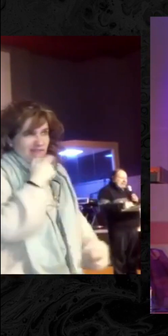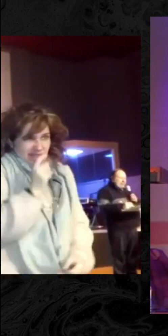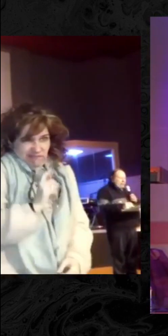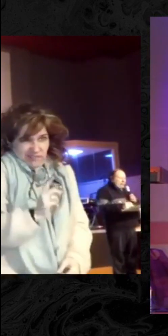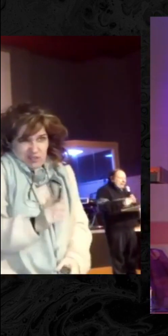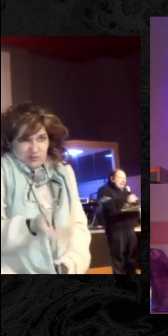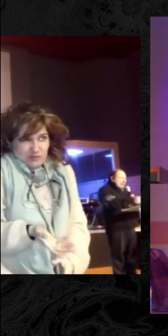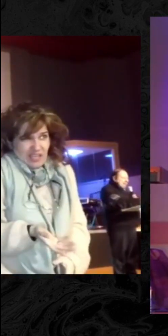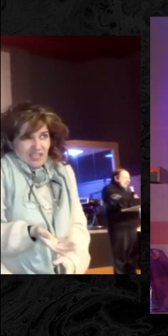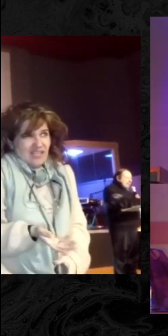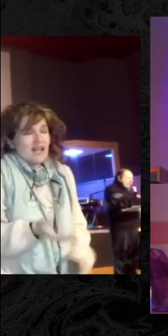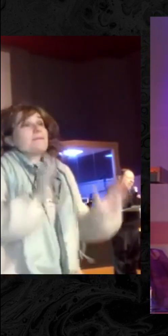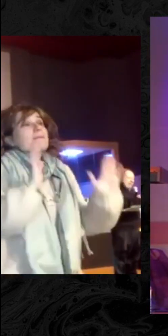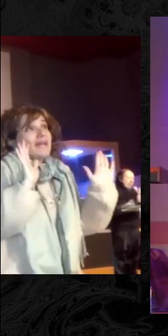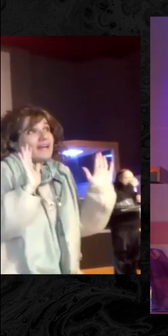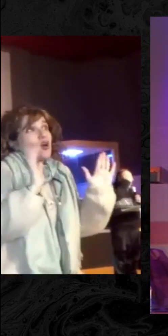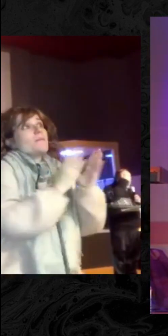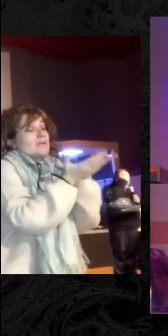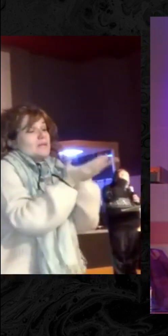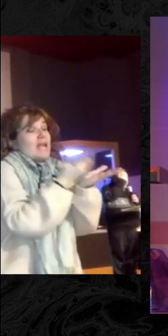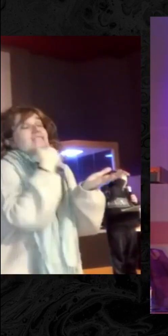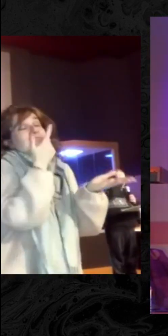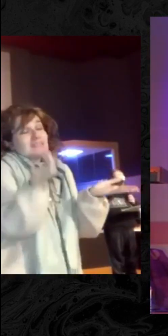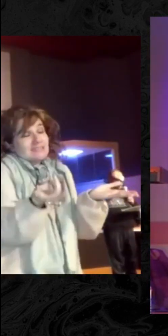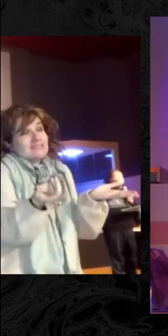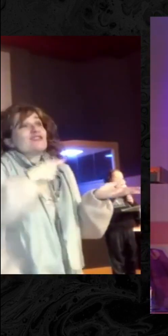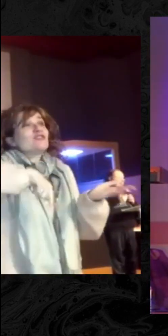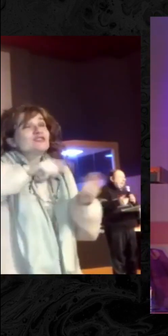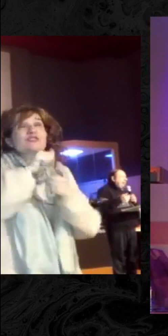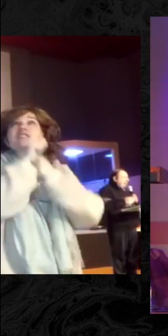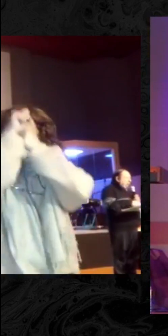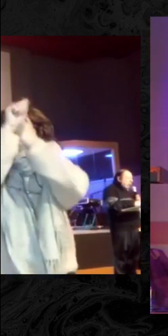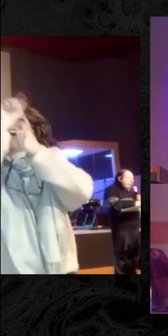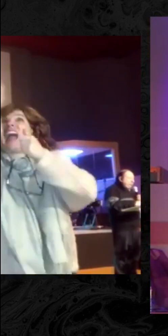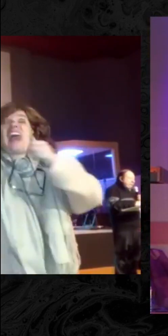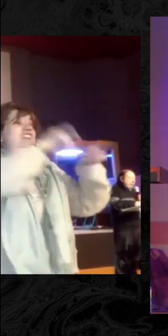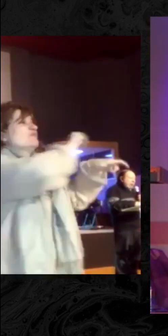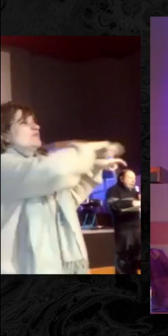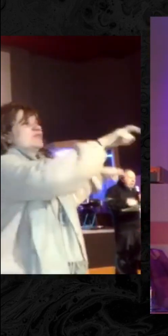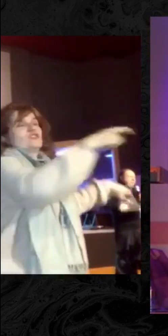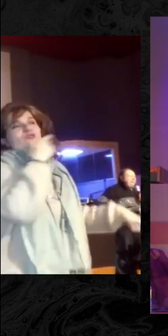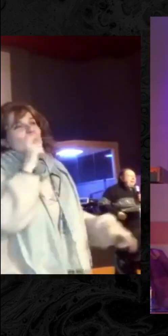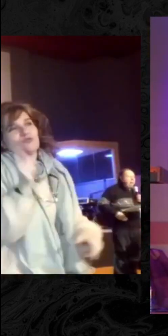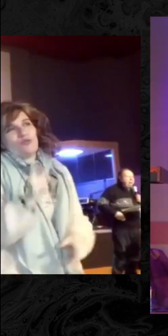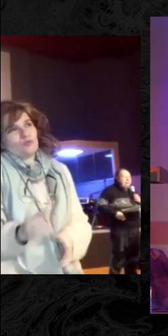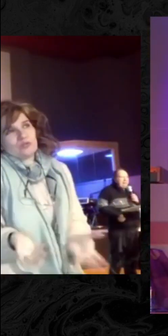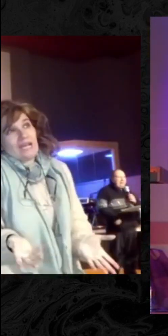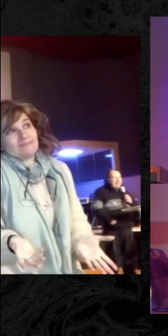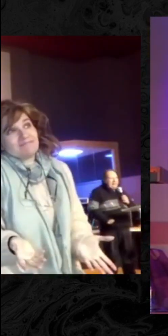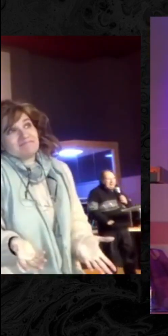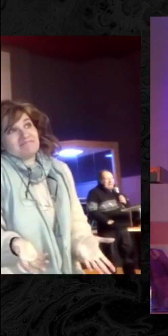dice en su palabra que por causa de él verdad que el mundo no os